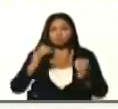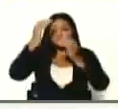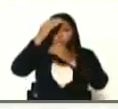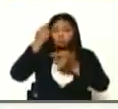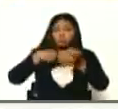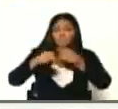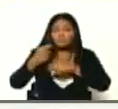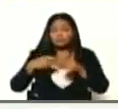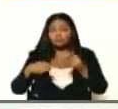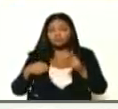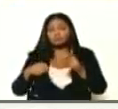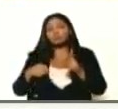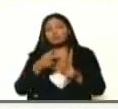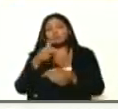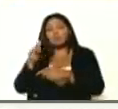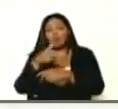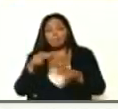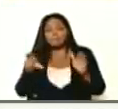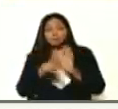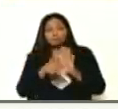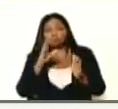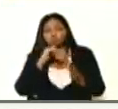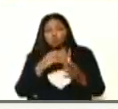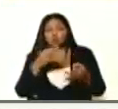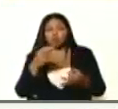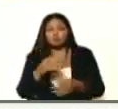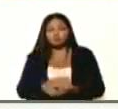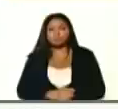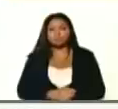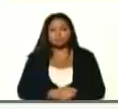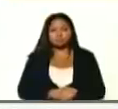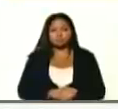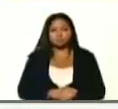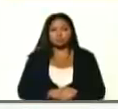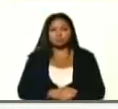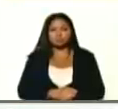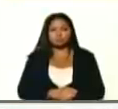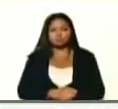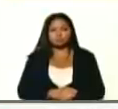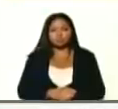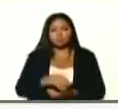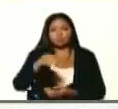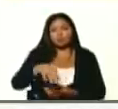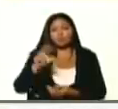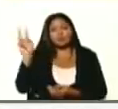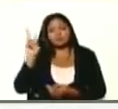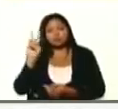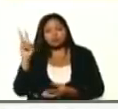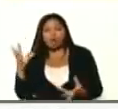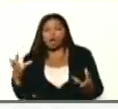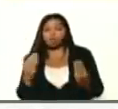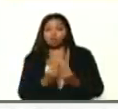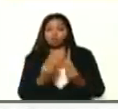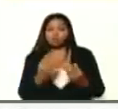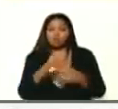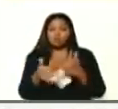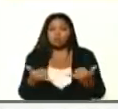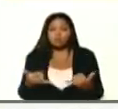tráfico ilícito de armas y asociación. El Estado venezolano en su conjunto